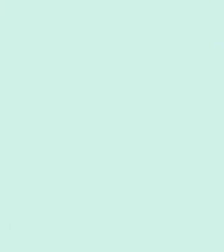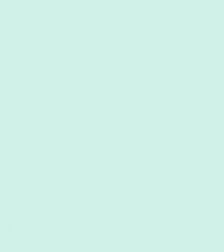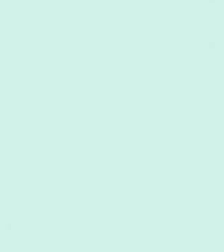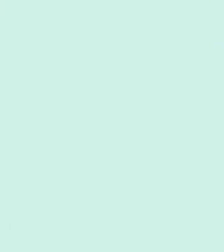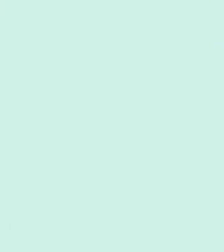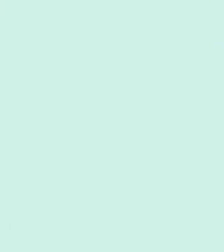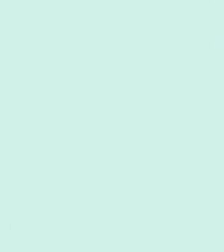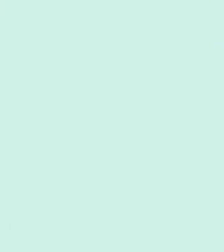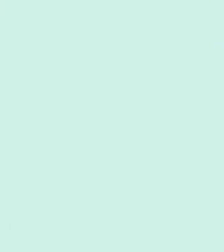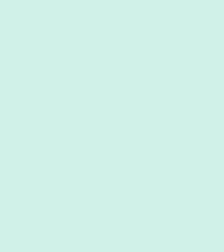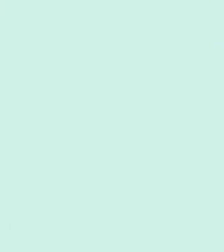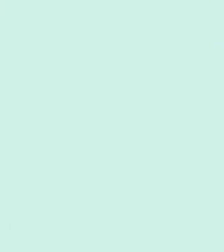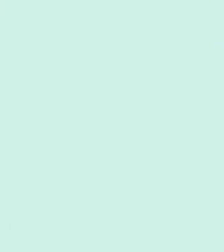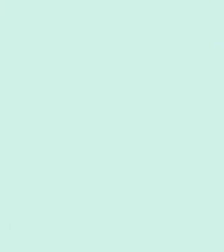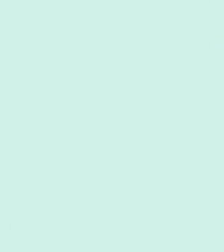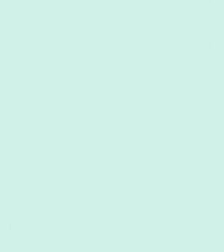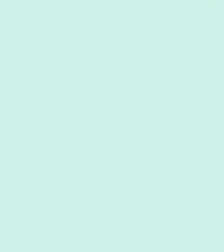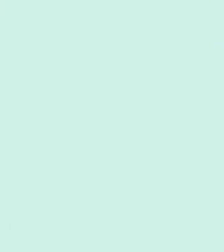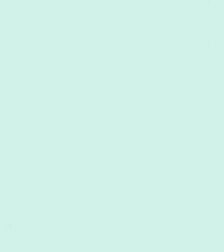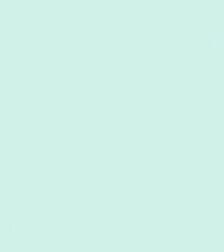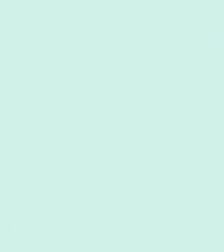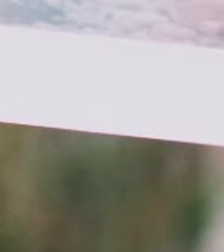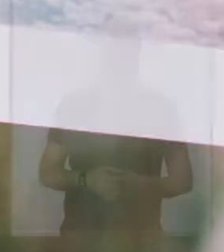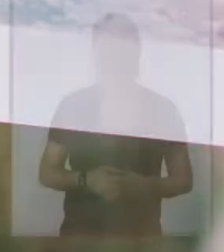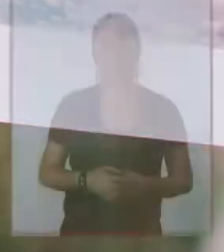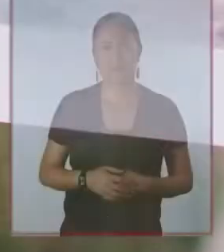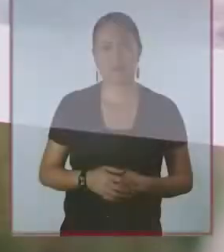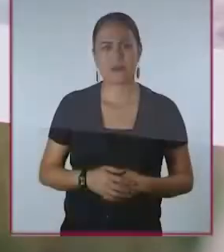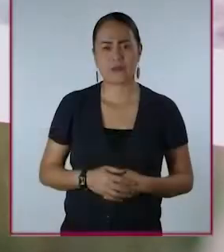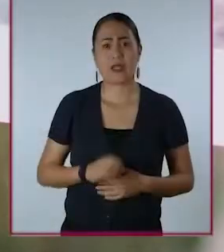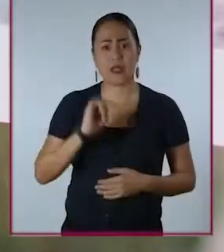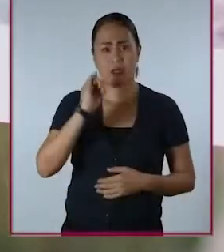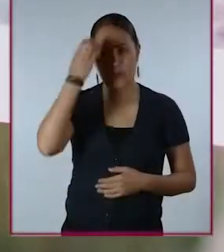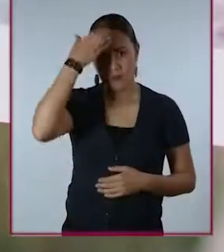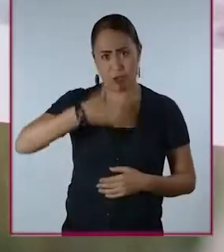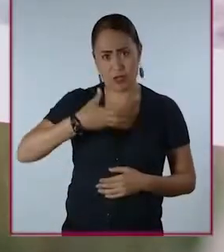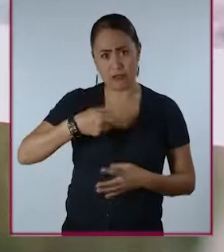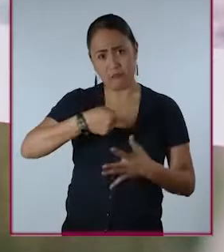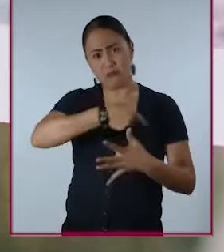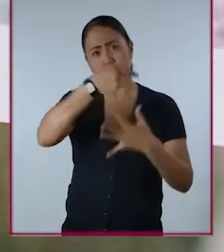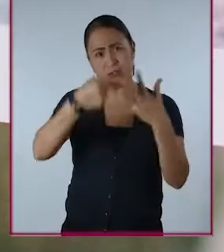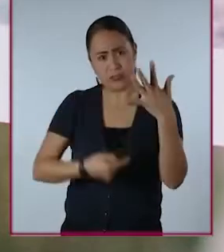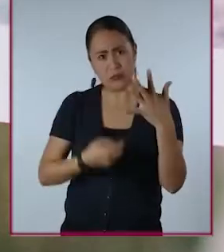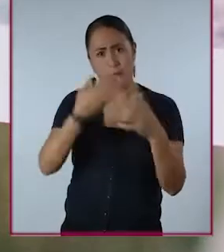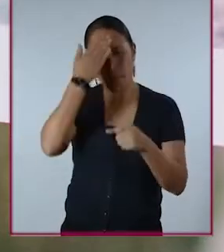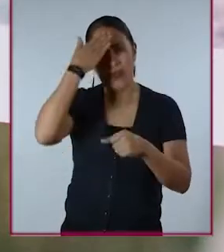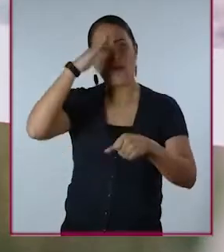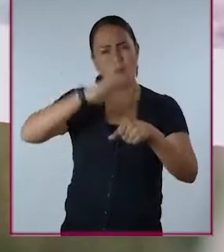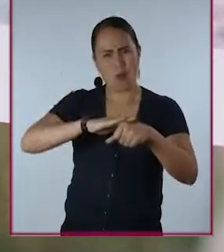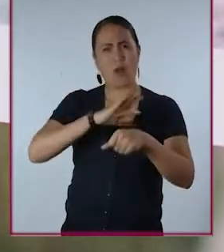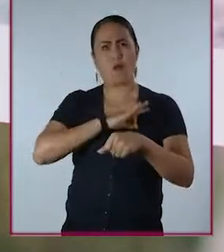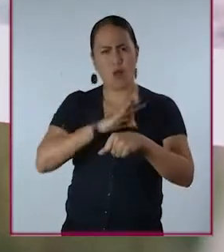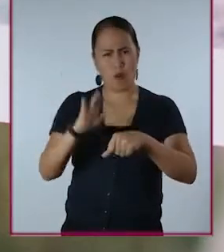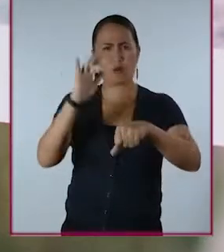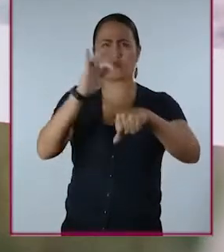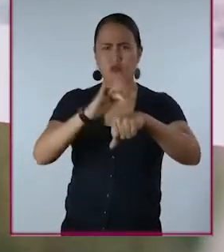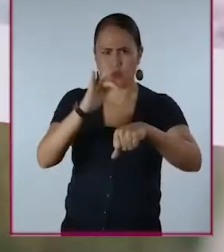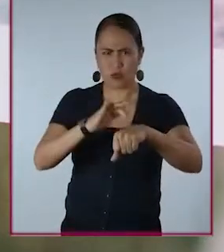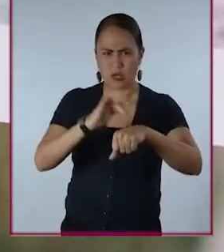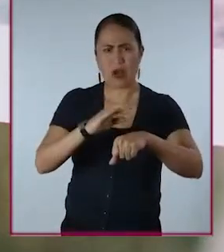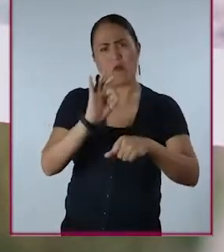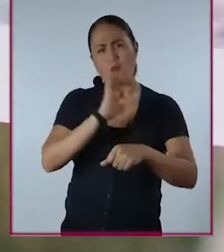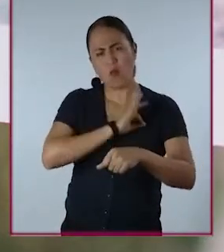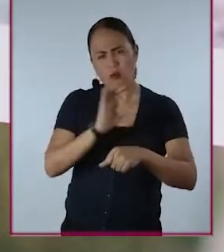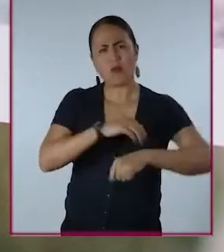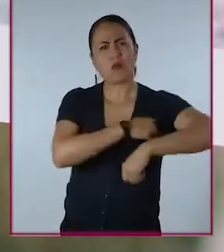Memoria y soporte digital. Las imágenes son un tipo de memoria tangible que se almacenan en